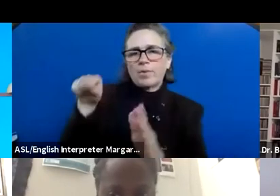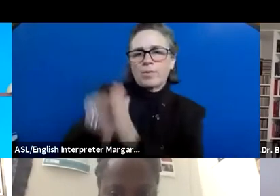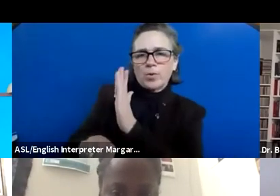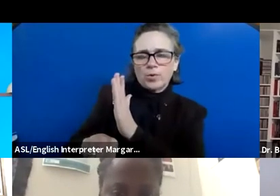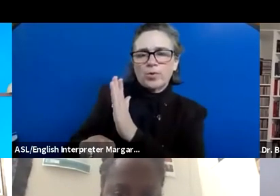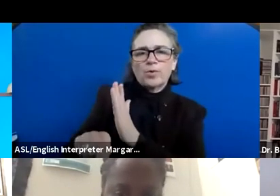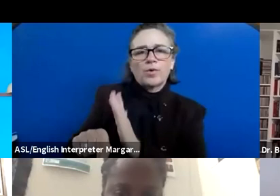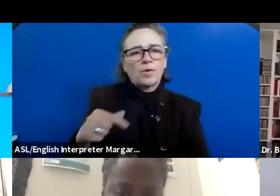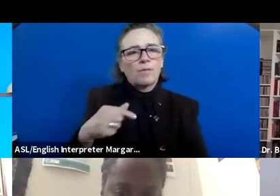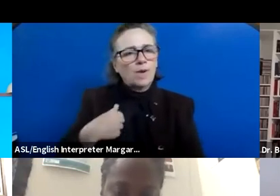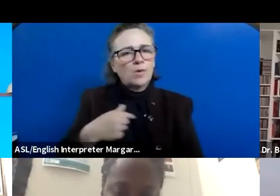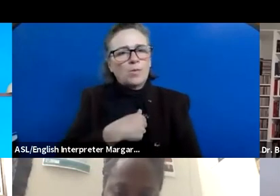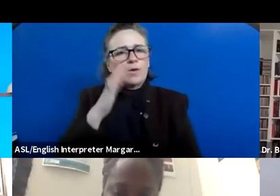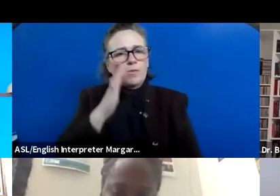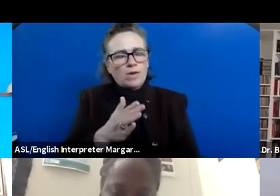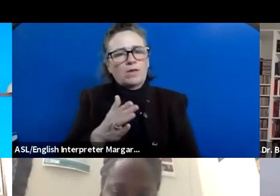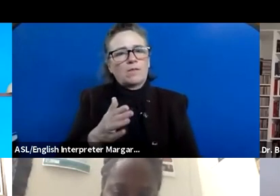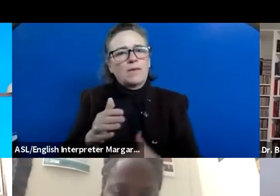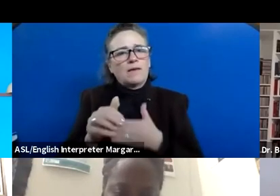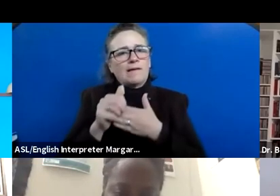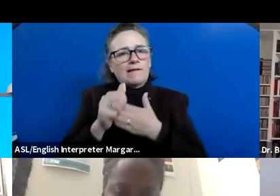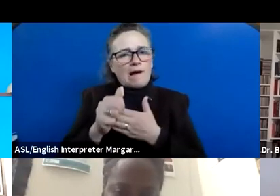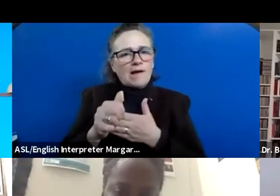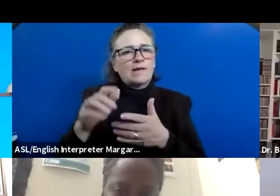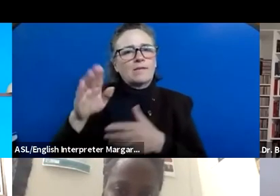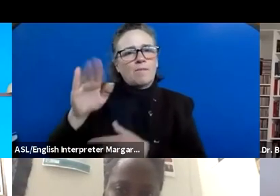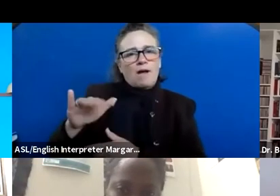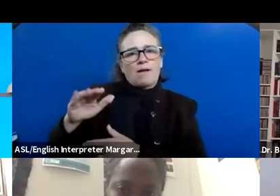la libertad y la dignidad.